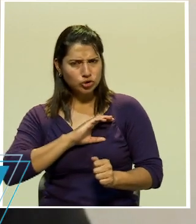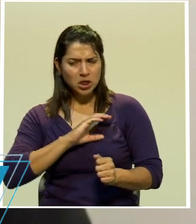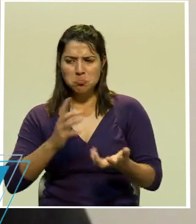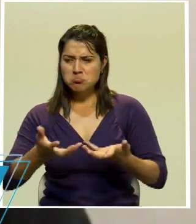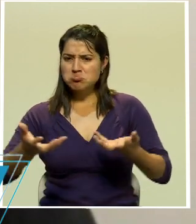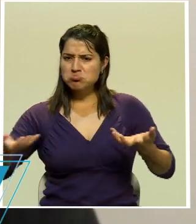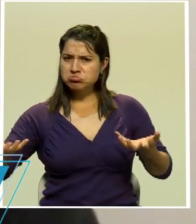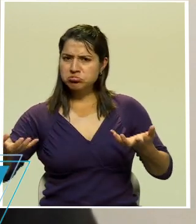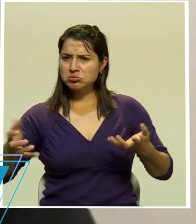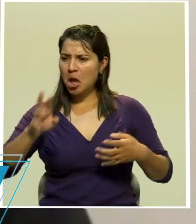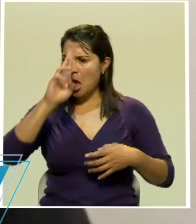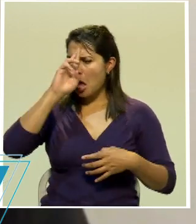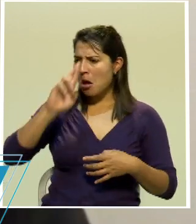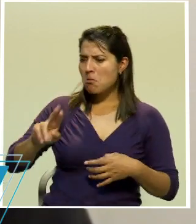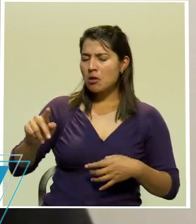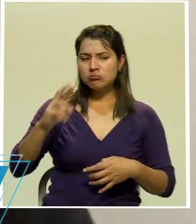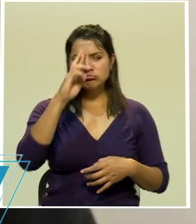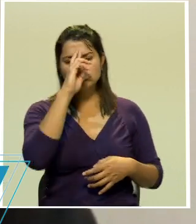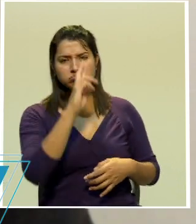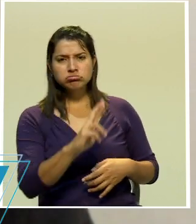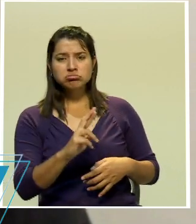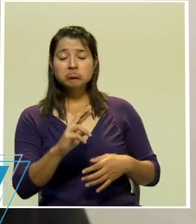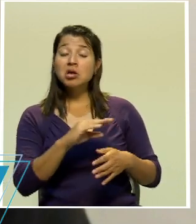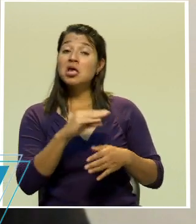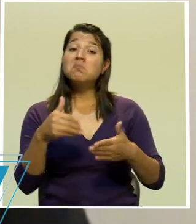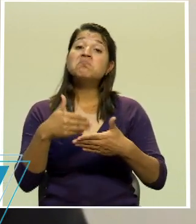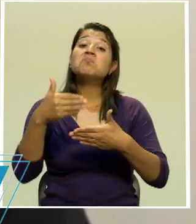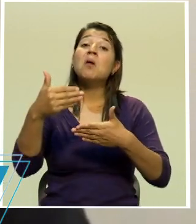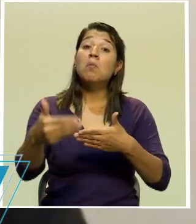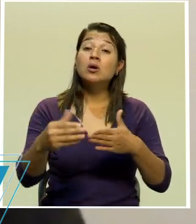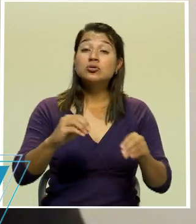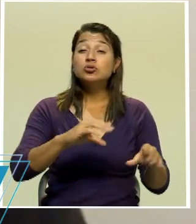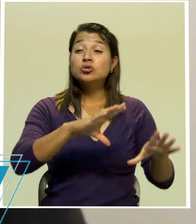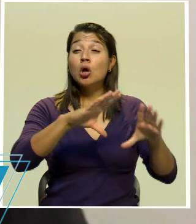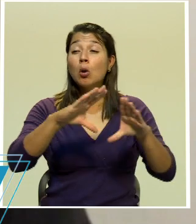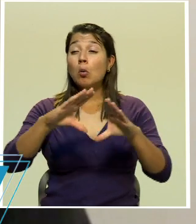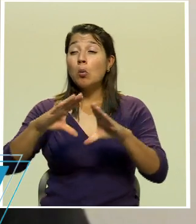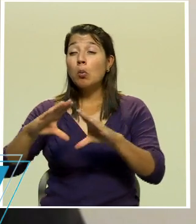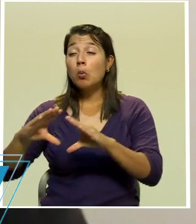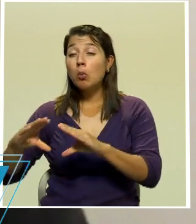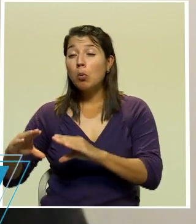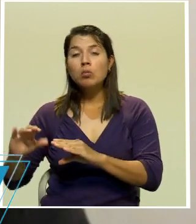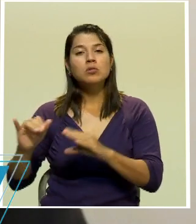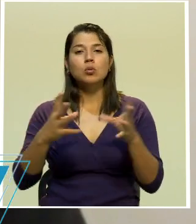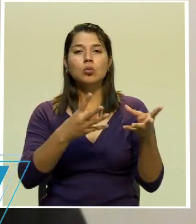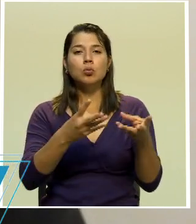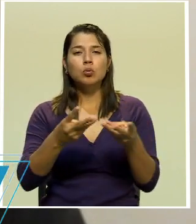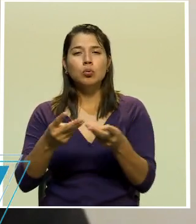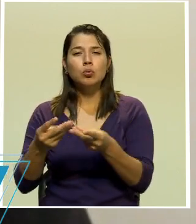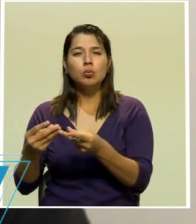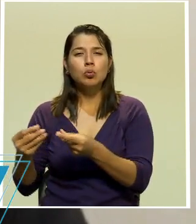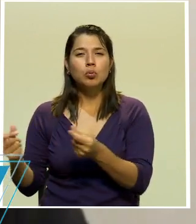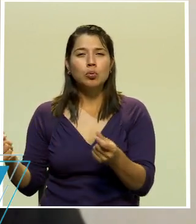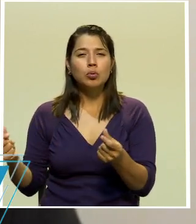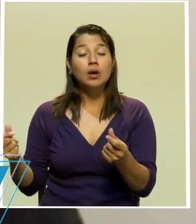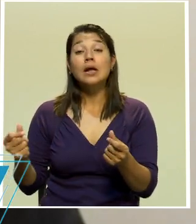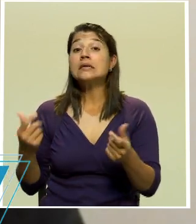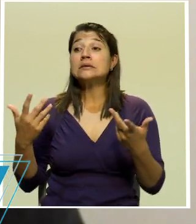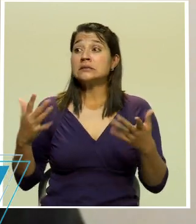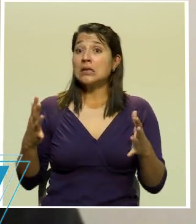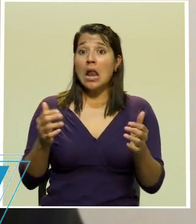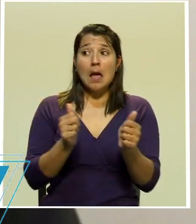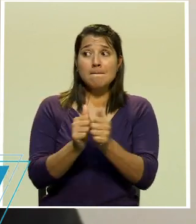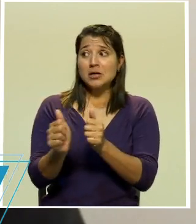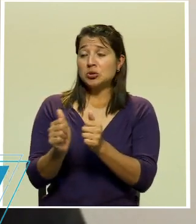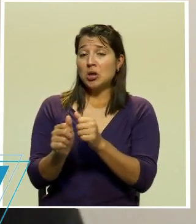suyo, y eso eventualmente se fue disipando durante el día, y la verdad es que la situación está bastante normal, la mayoría de las personas ya volvieron a la